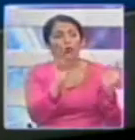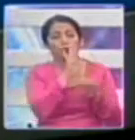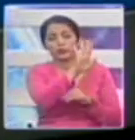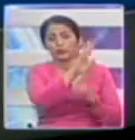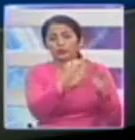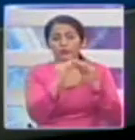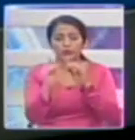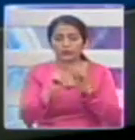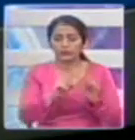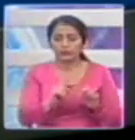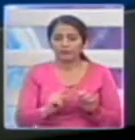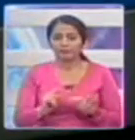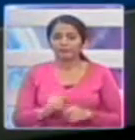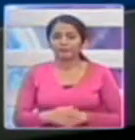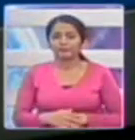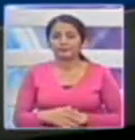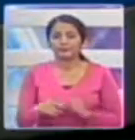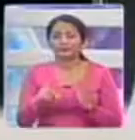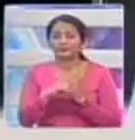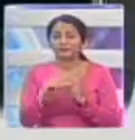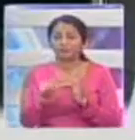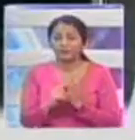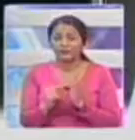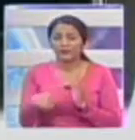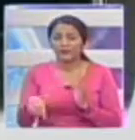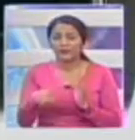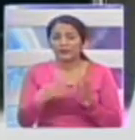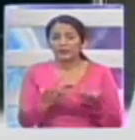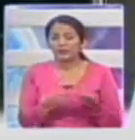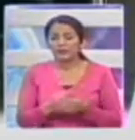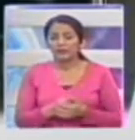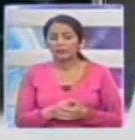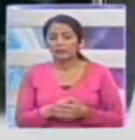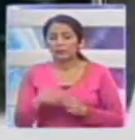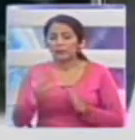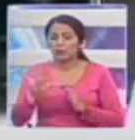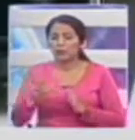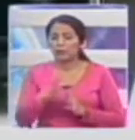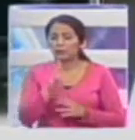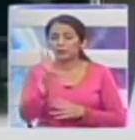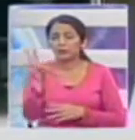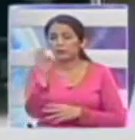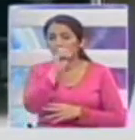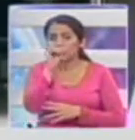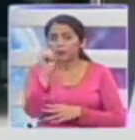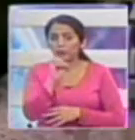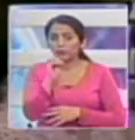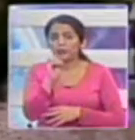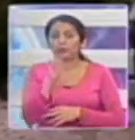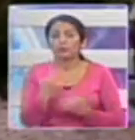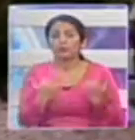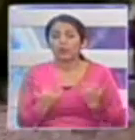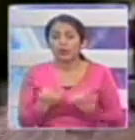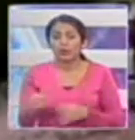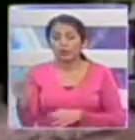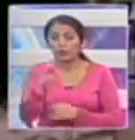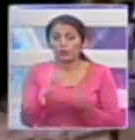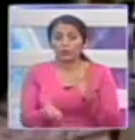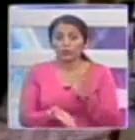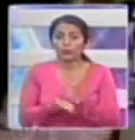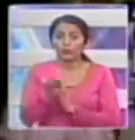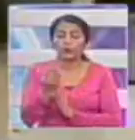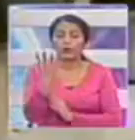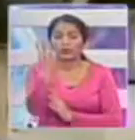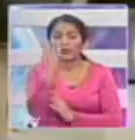cuanto a la recaudación del IVA, en lo que va del año la reducción anual está en el 7%, pero en octubre el incremento ha llegado al 14%